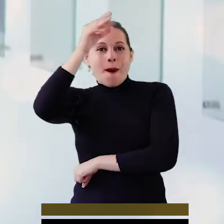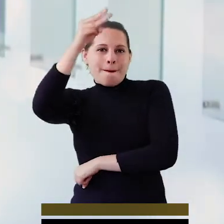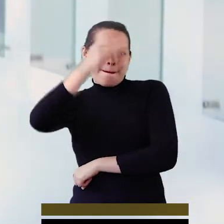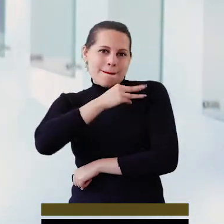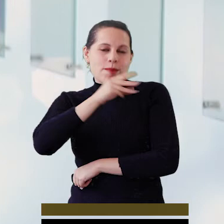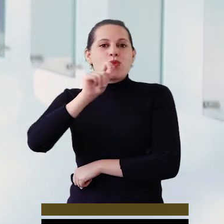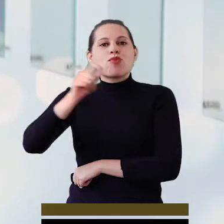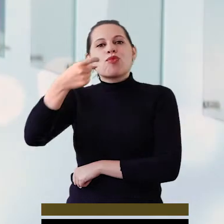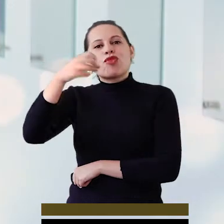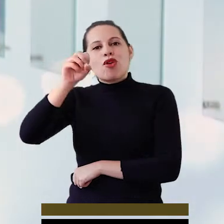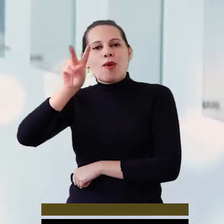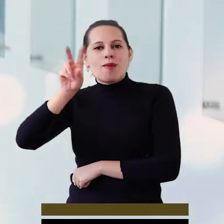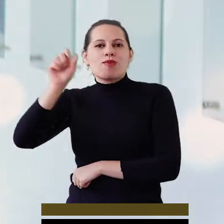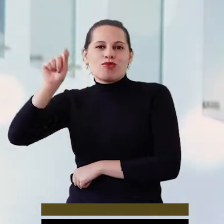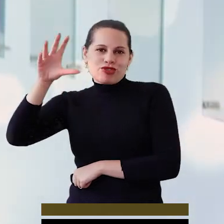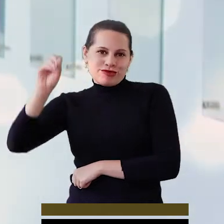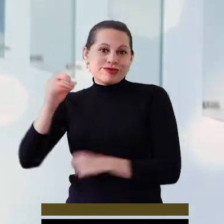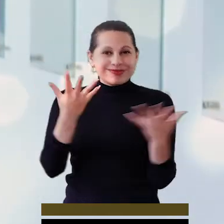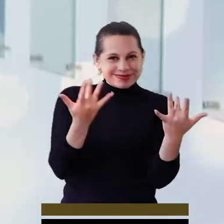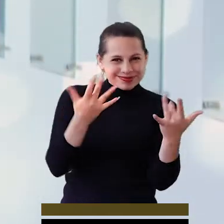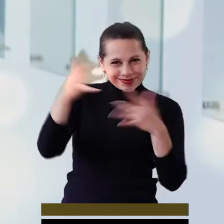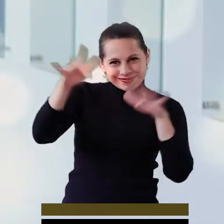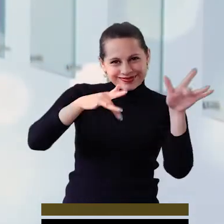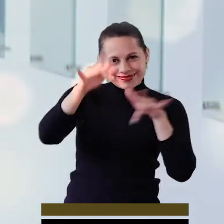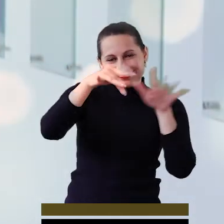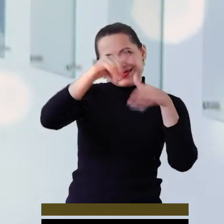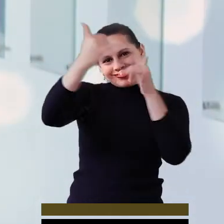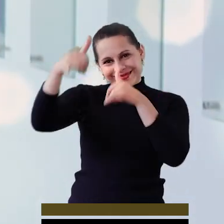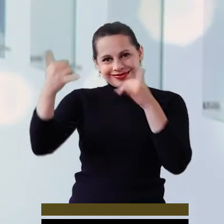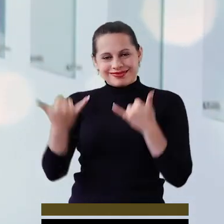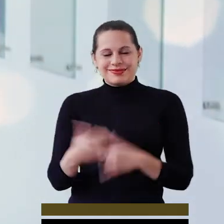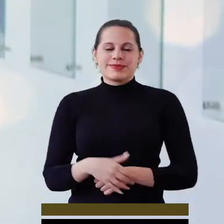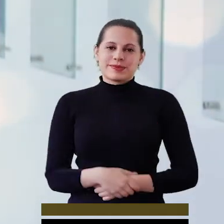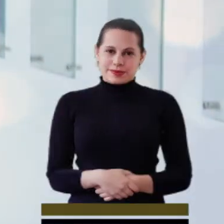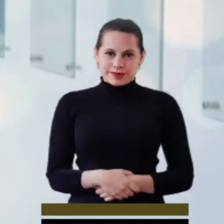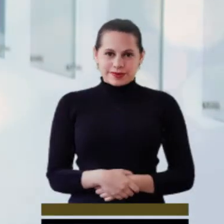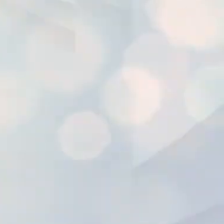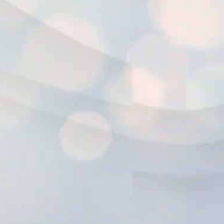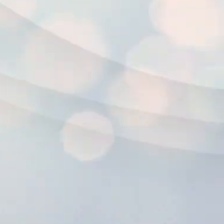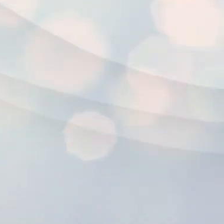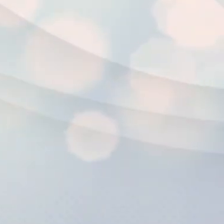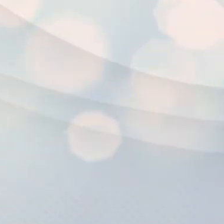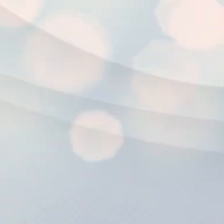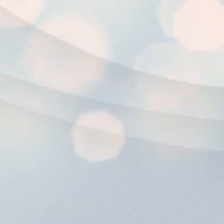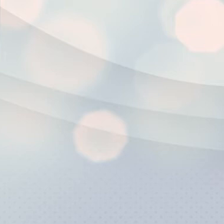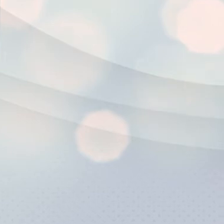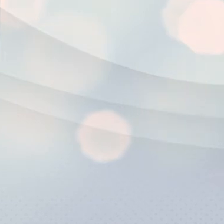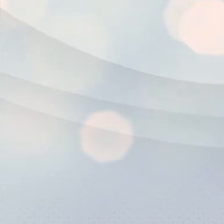www.hospitalmilitar.gov.co. Los esperamos a todos.